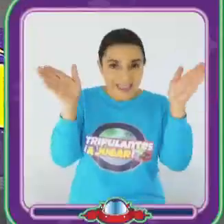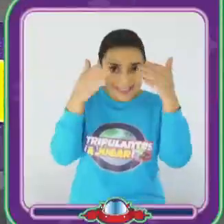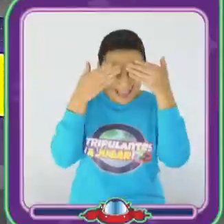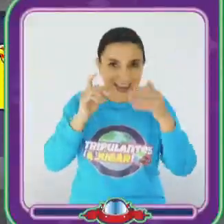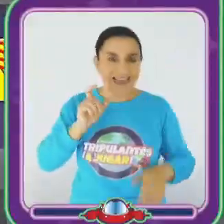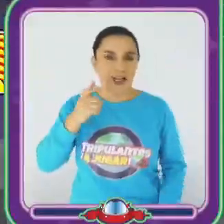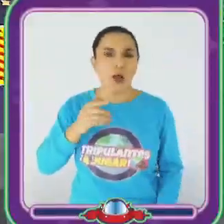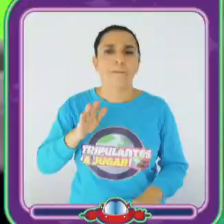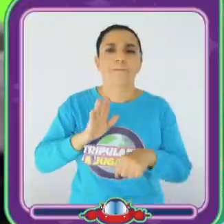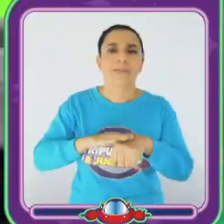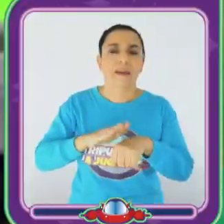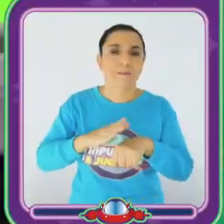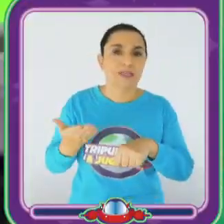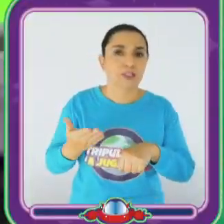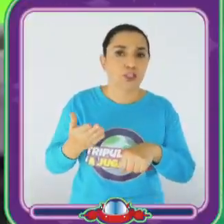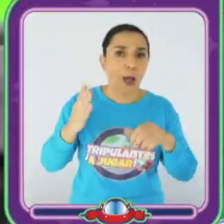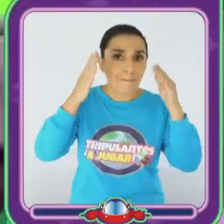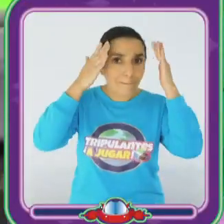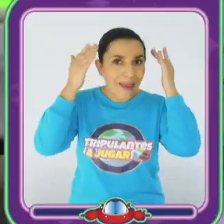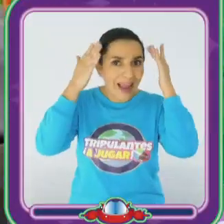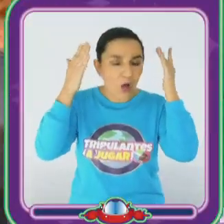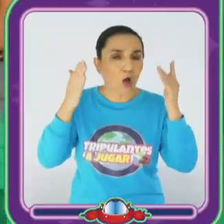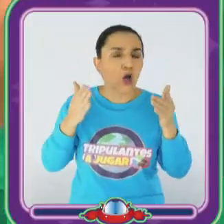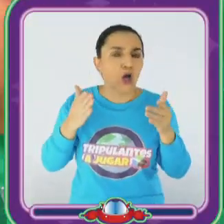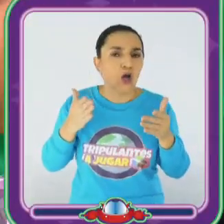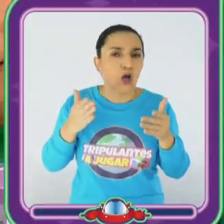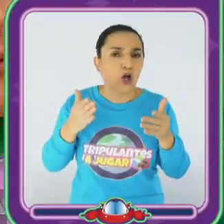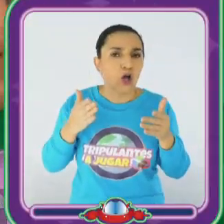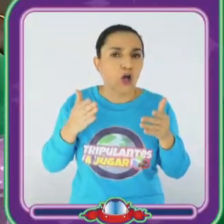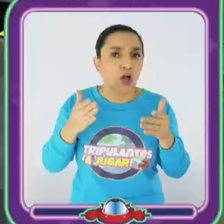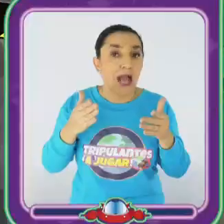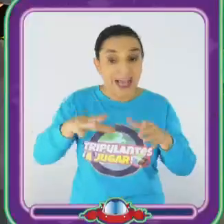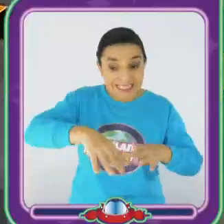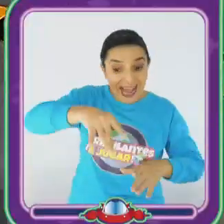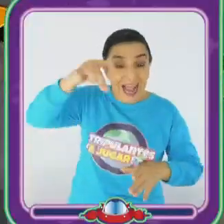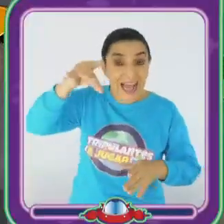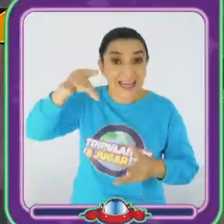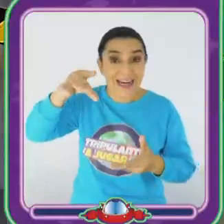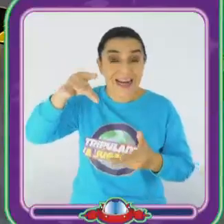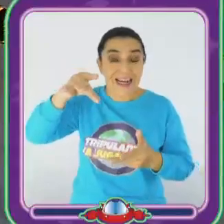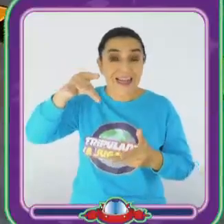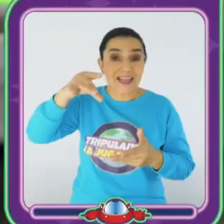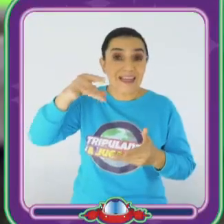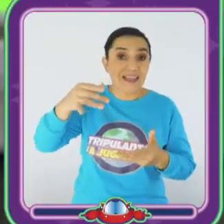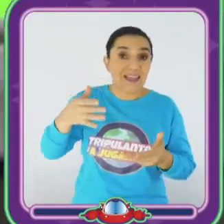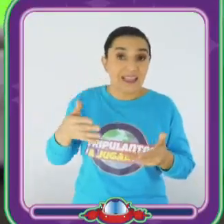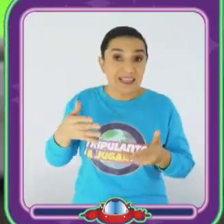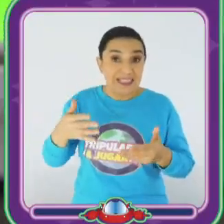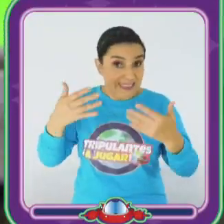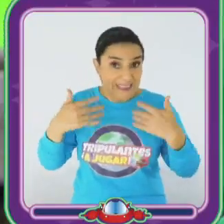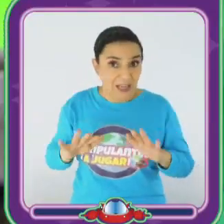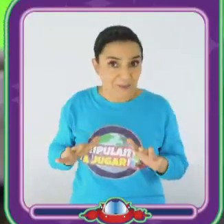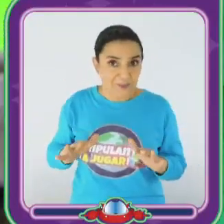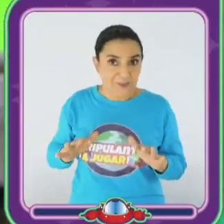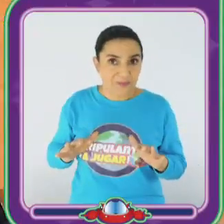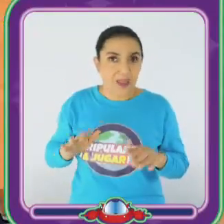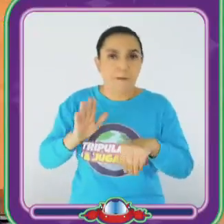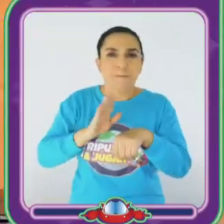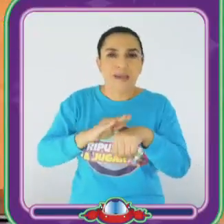Gregorio. Permiso, Gregorio. Voy a tocar tu pelo para sacar esto que tenemos aquí. Ahí